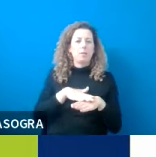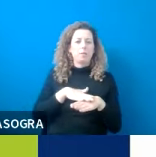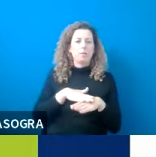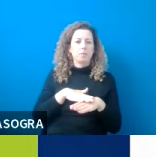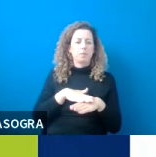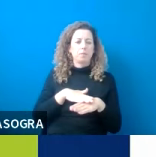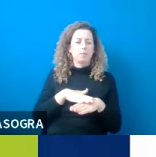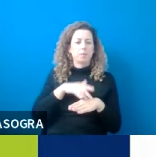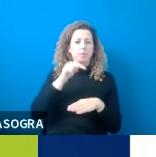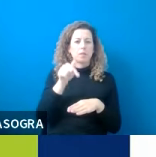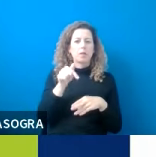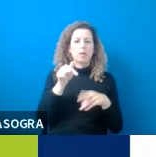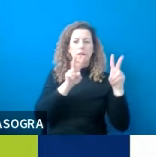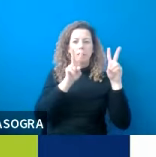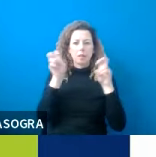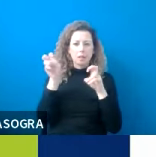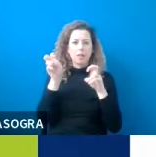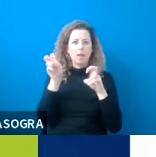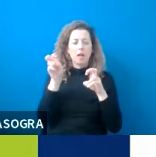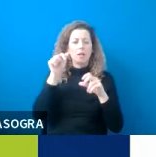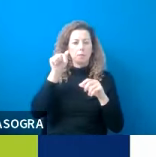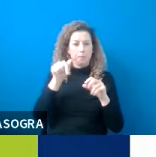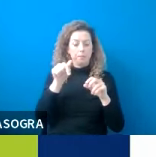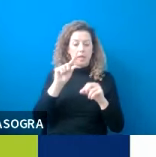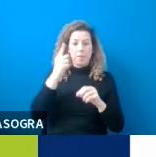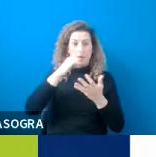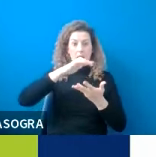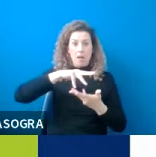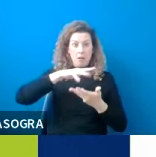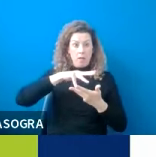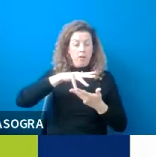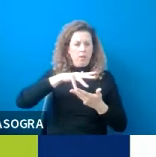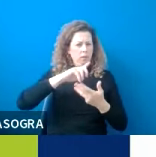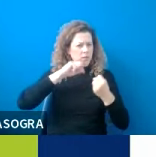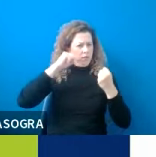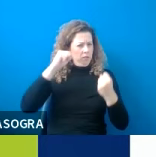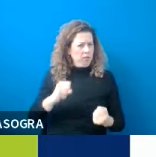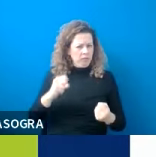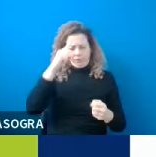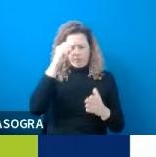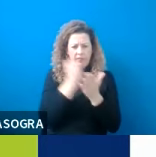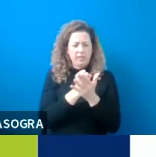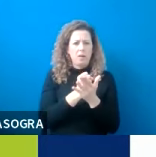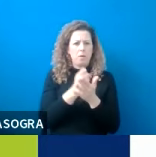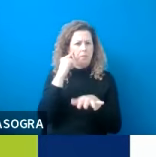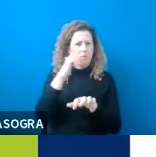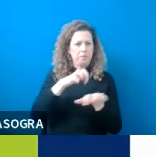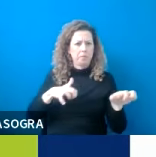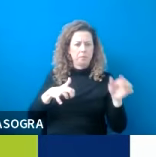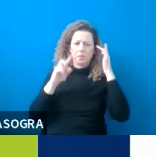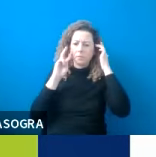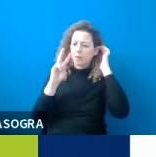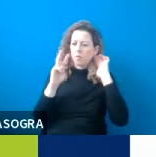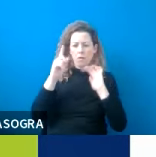hacer este aspecto de esa primera noticia tan traumática en la mayor parte de los casos, lo menos traumática